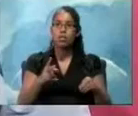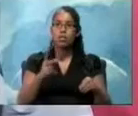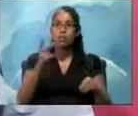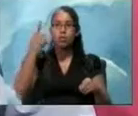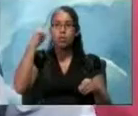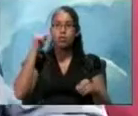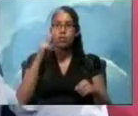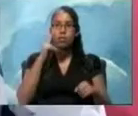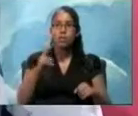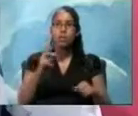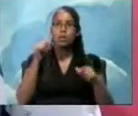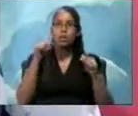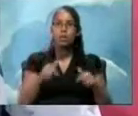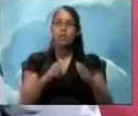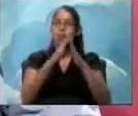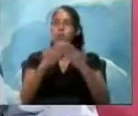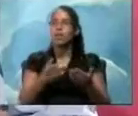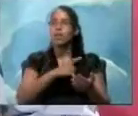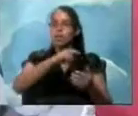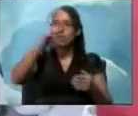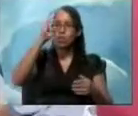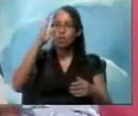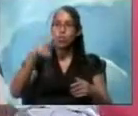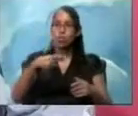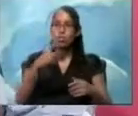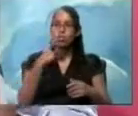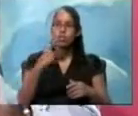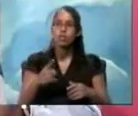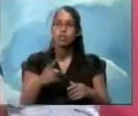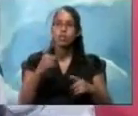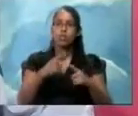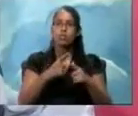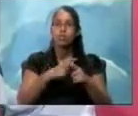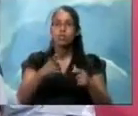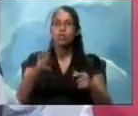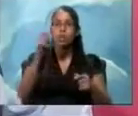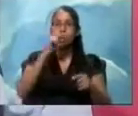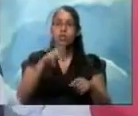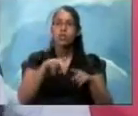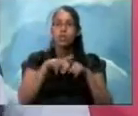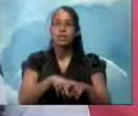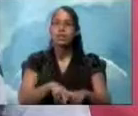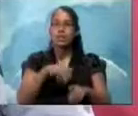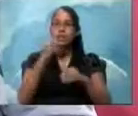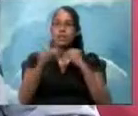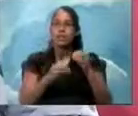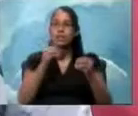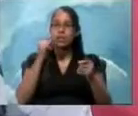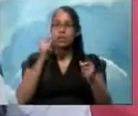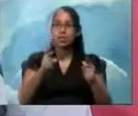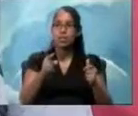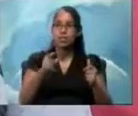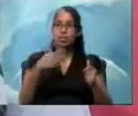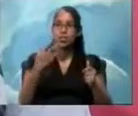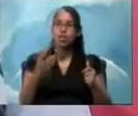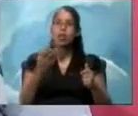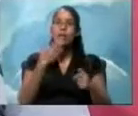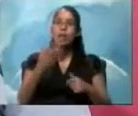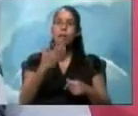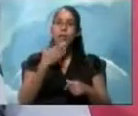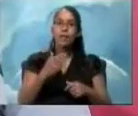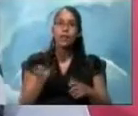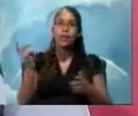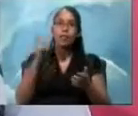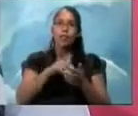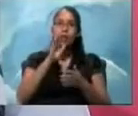Por eso vemos que acá, mi hermano, en la palabra del Señor, cuando nos dice que entonces Pilato sentenció que se hiciese lo que le pedía, y fue